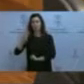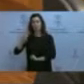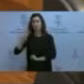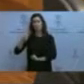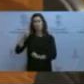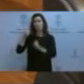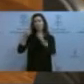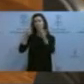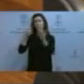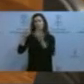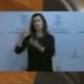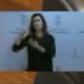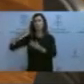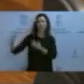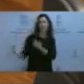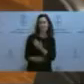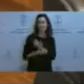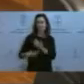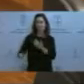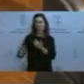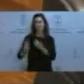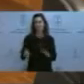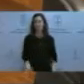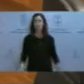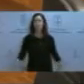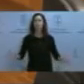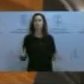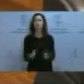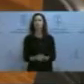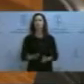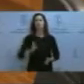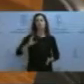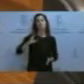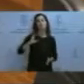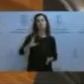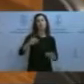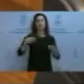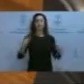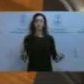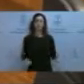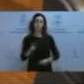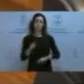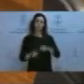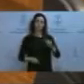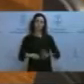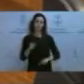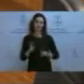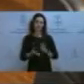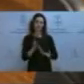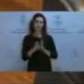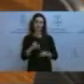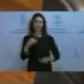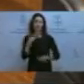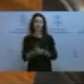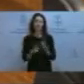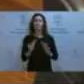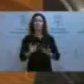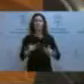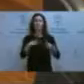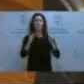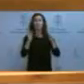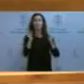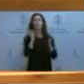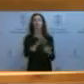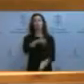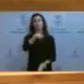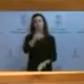4.071.994,72 euros. Por supuesto, esta cuantificación dependerá del curso del procedimiento judicial y de la finalización del mismo.